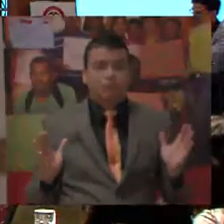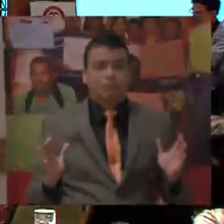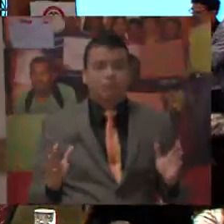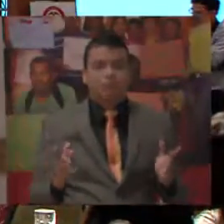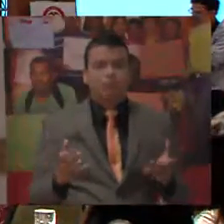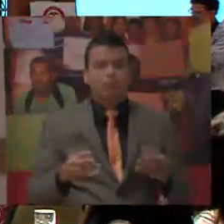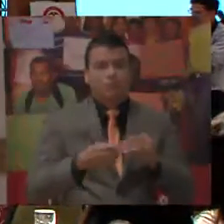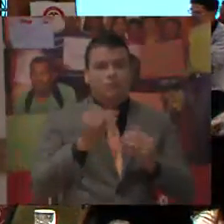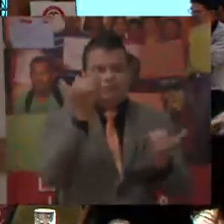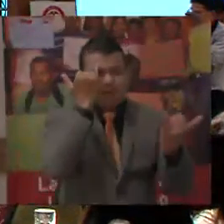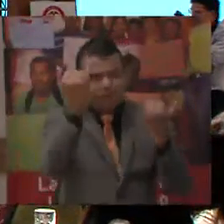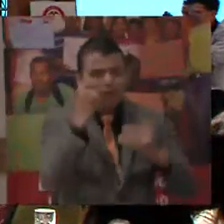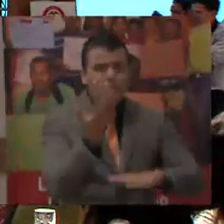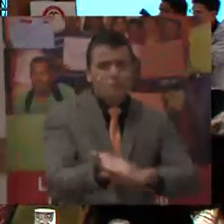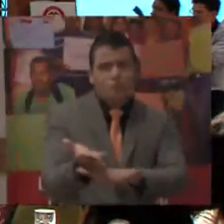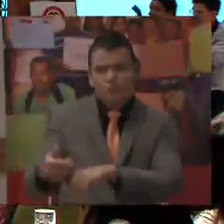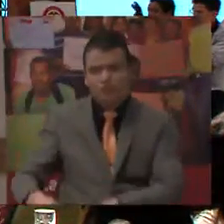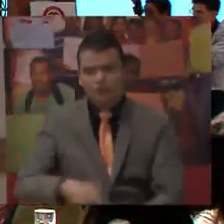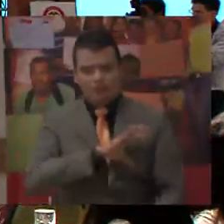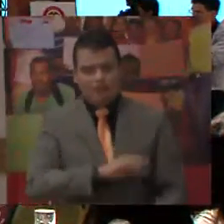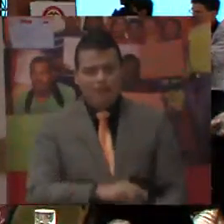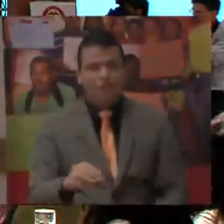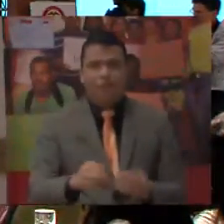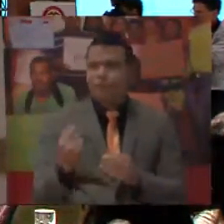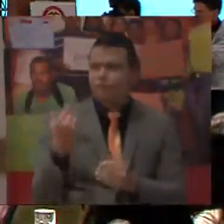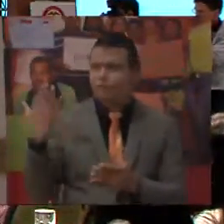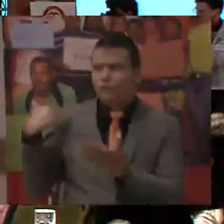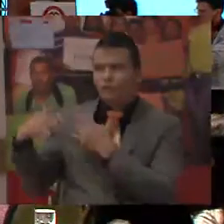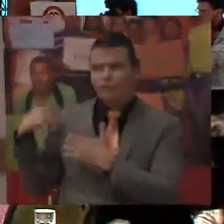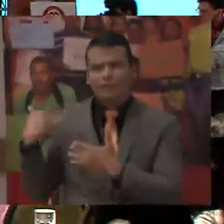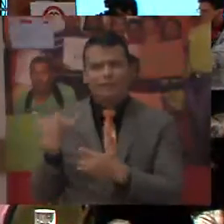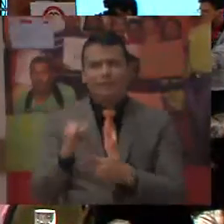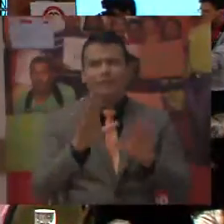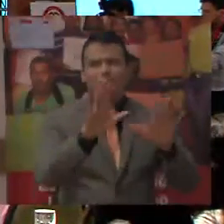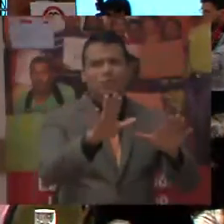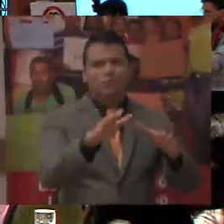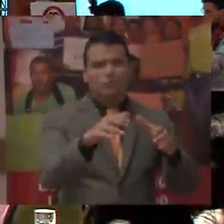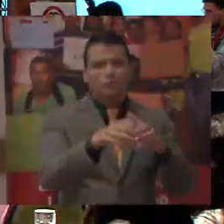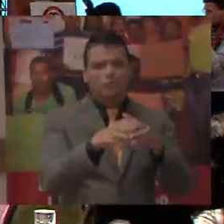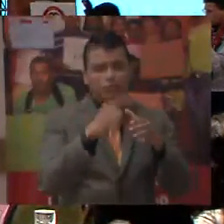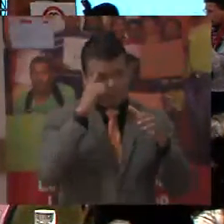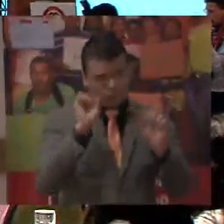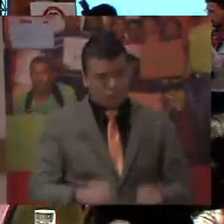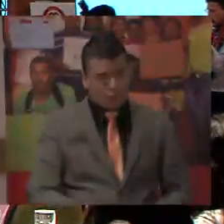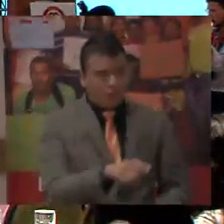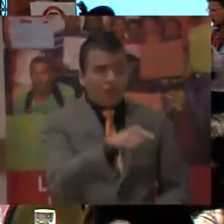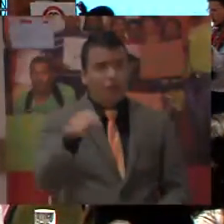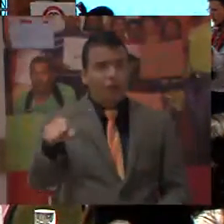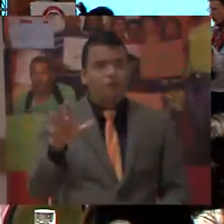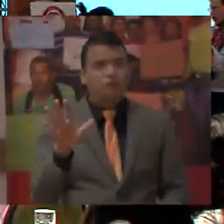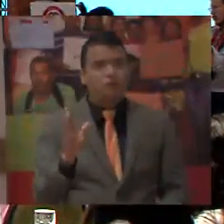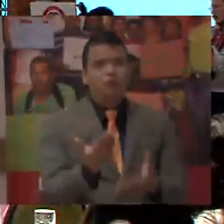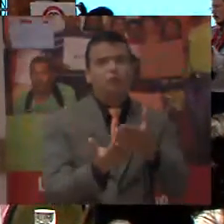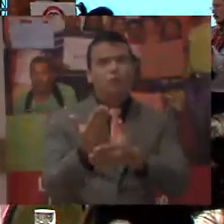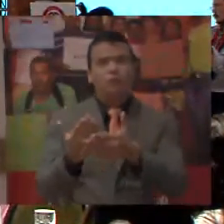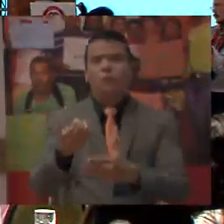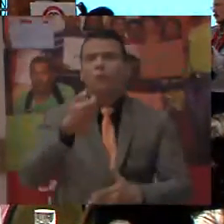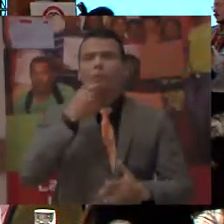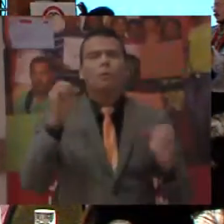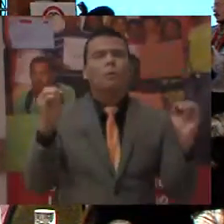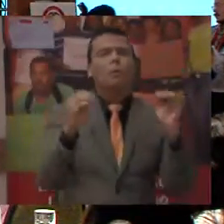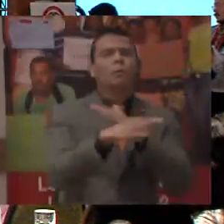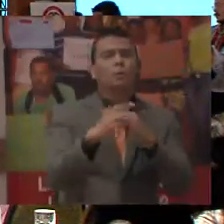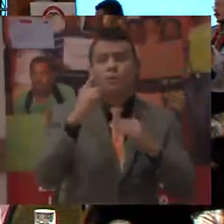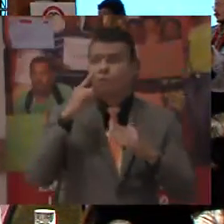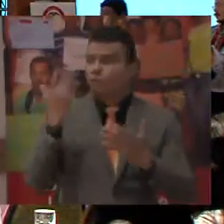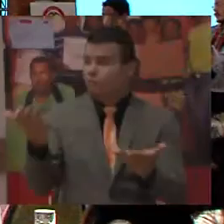soltado ideas en el municipio, inclusive en estos días con la posibilidad de los nuevos guardas de tránsito, dije